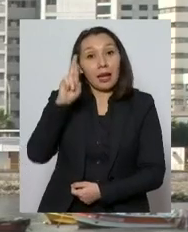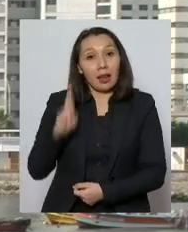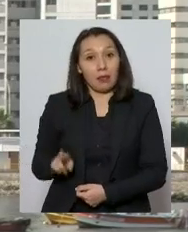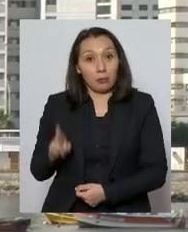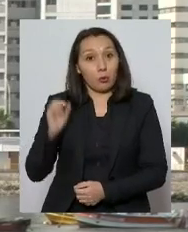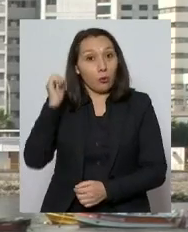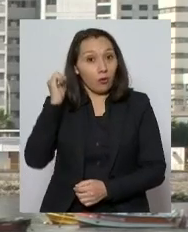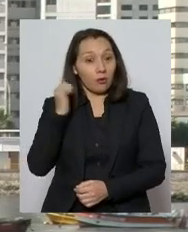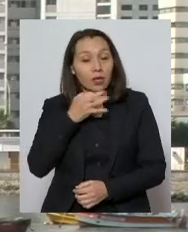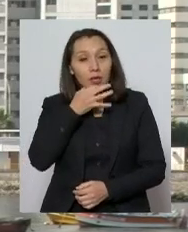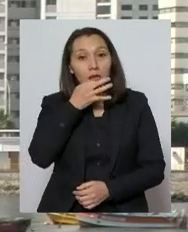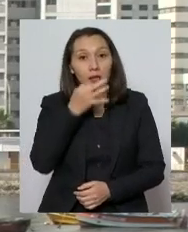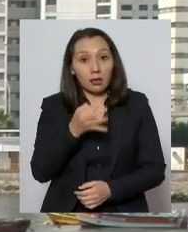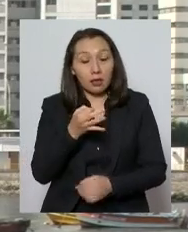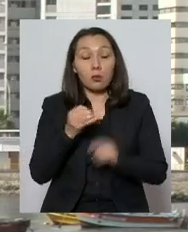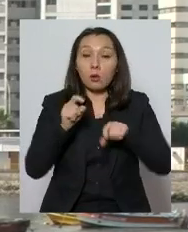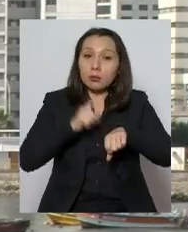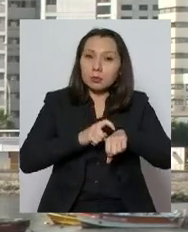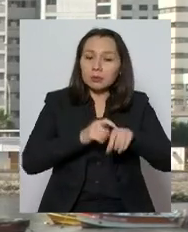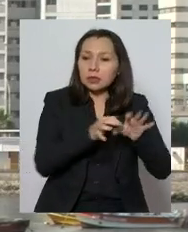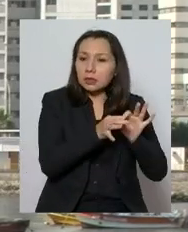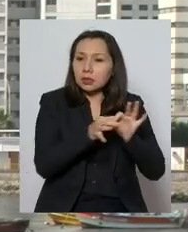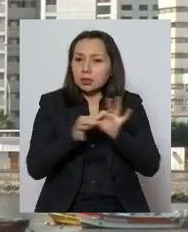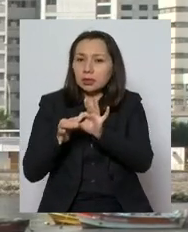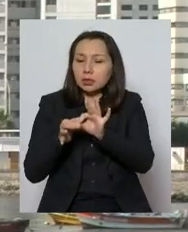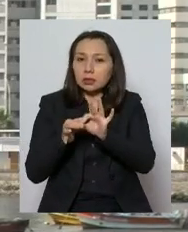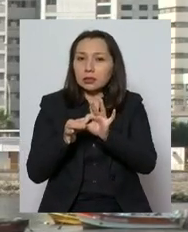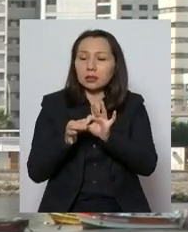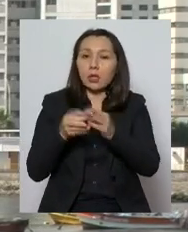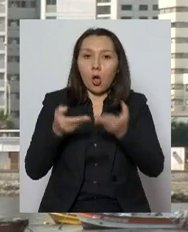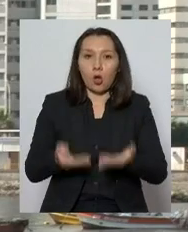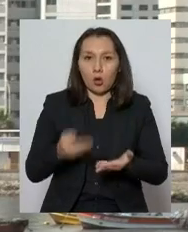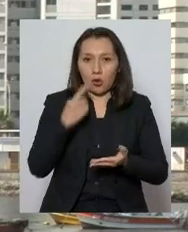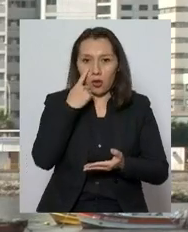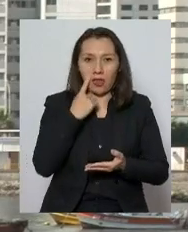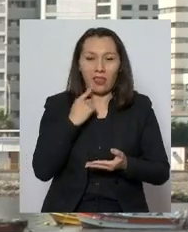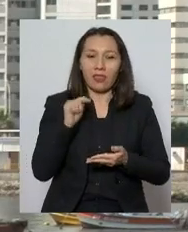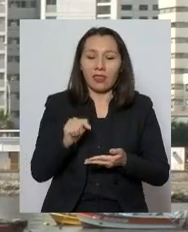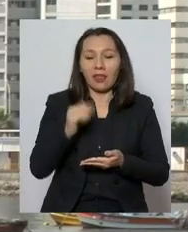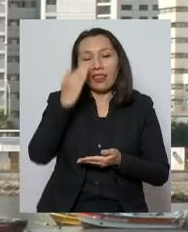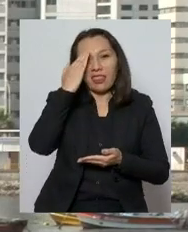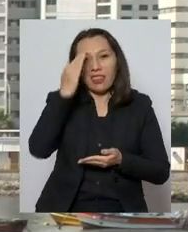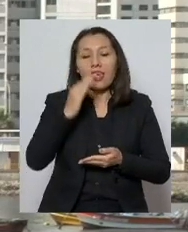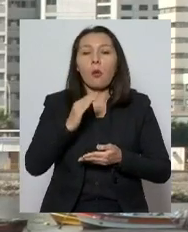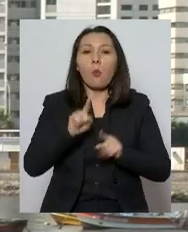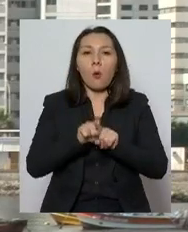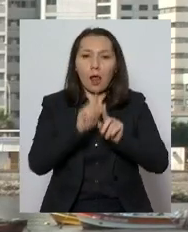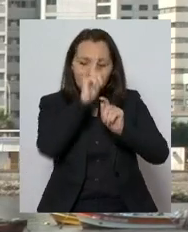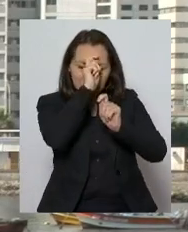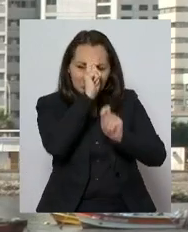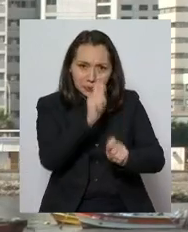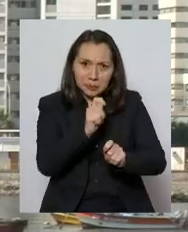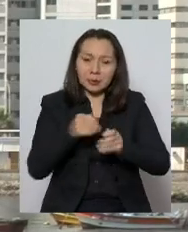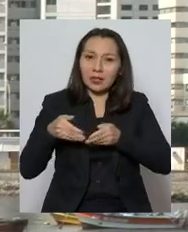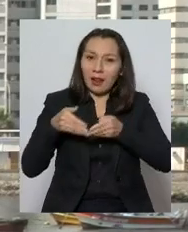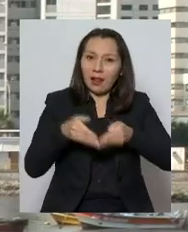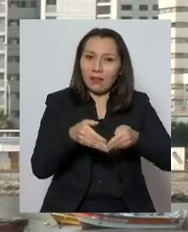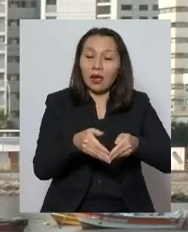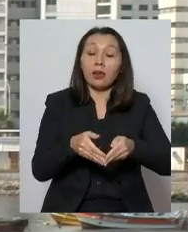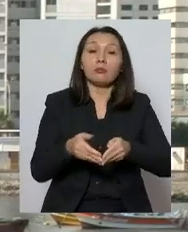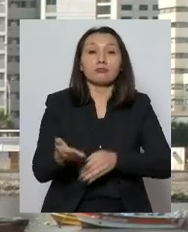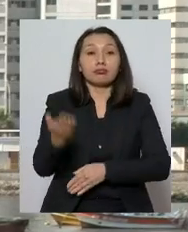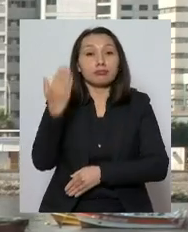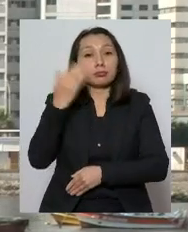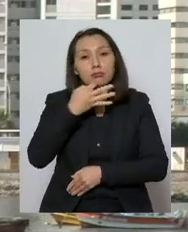República, con ocasión del mensaje de hoy día por el Día de las Glorias Navales, se dirigió hace un rato